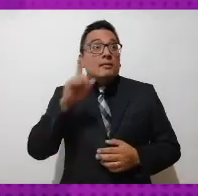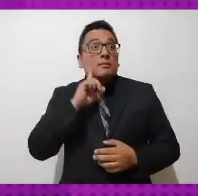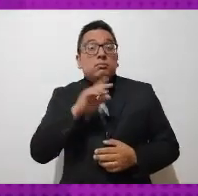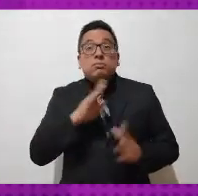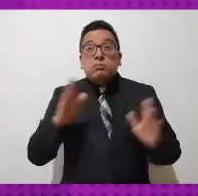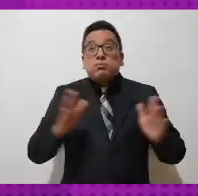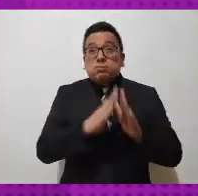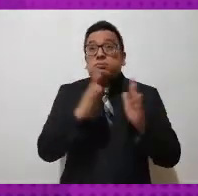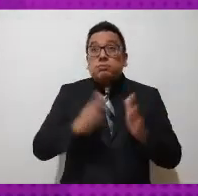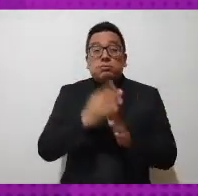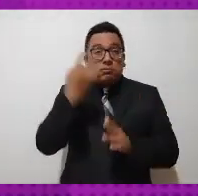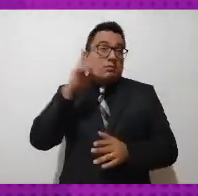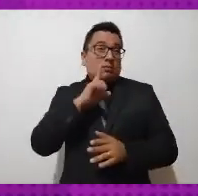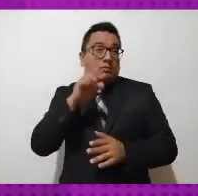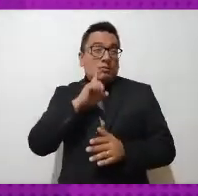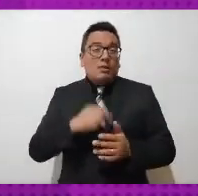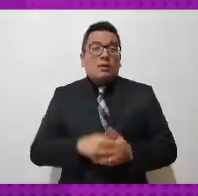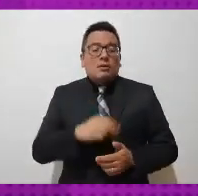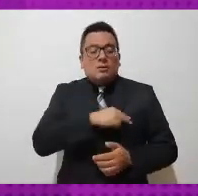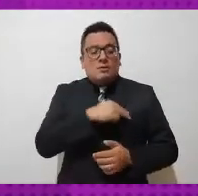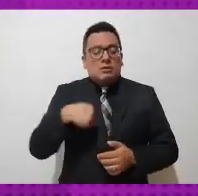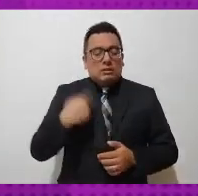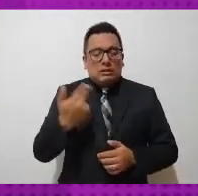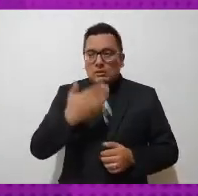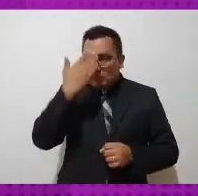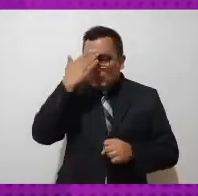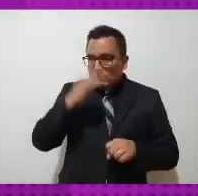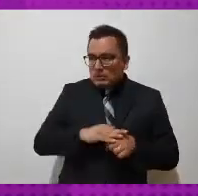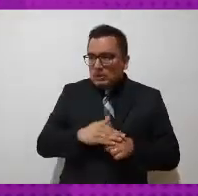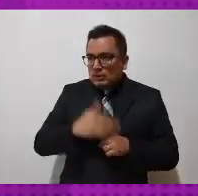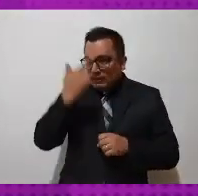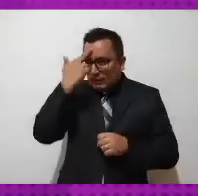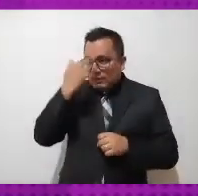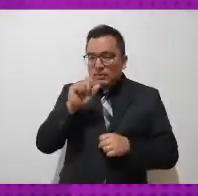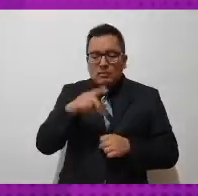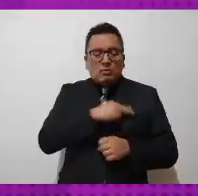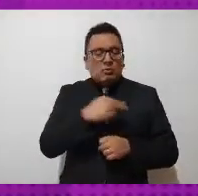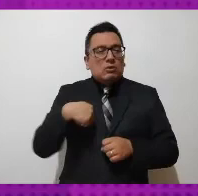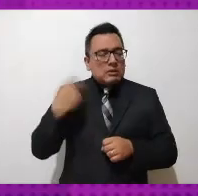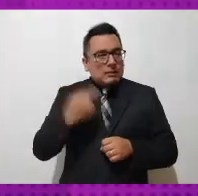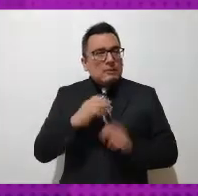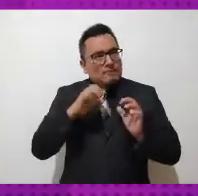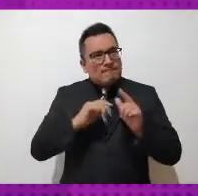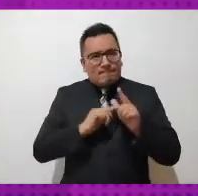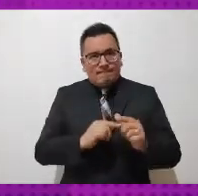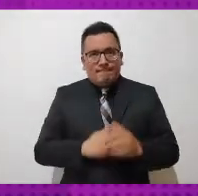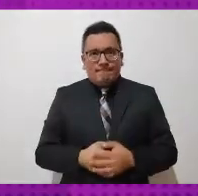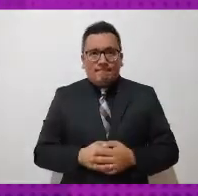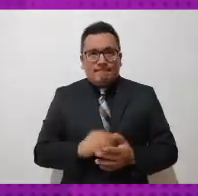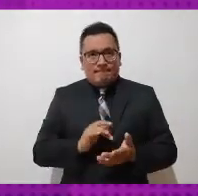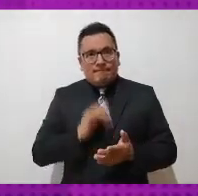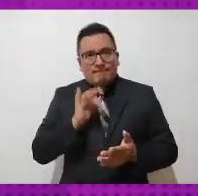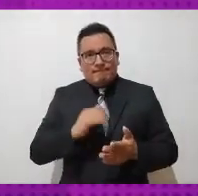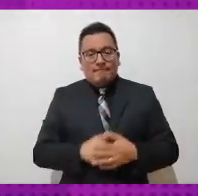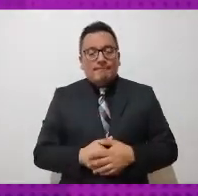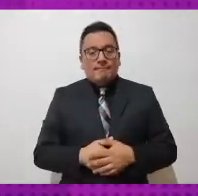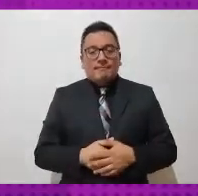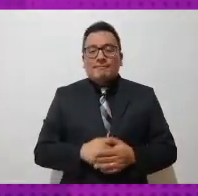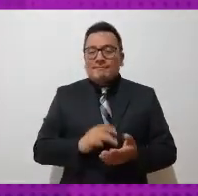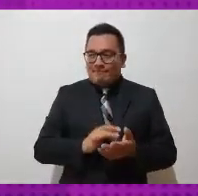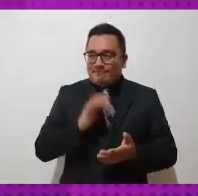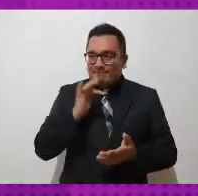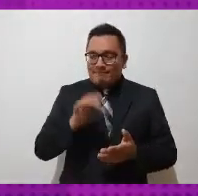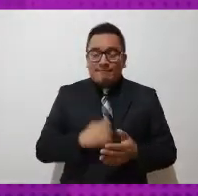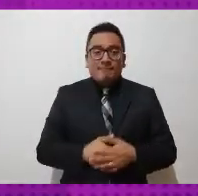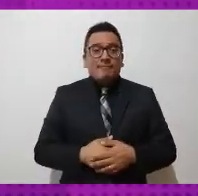participación pública para las mujeres, que nos toca reconocer y defender en la actualidad. Gracias. Gracias,